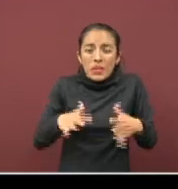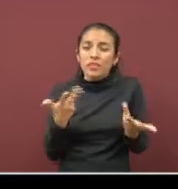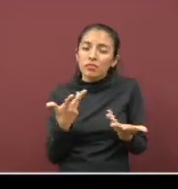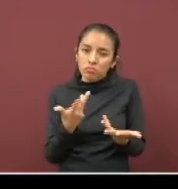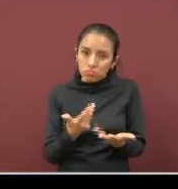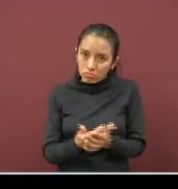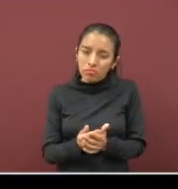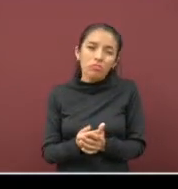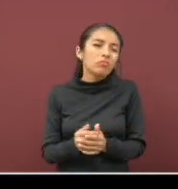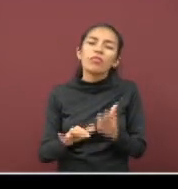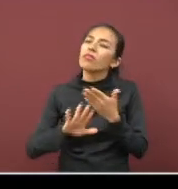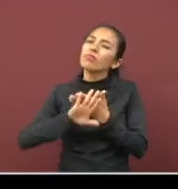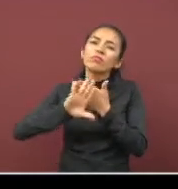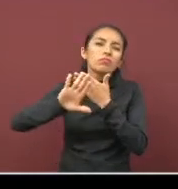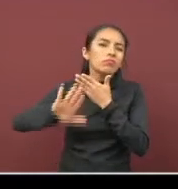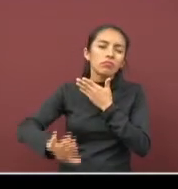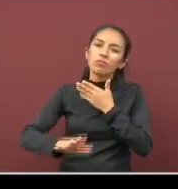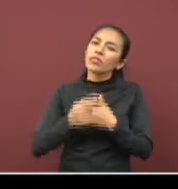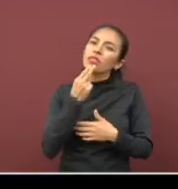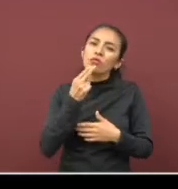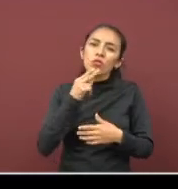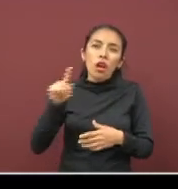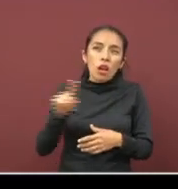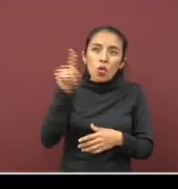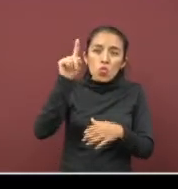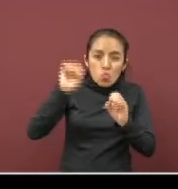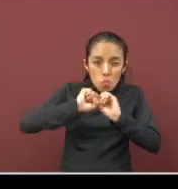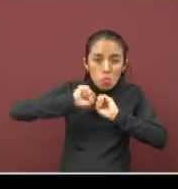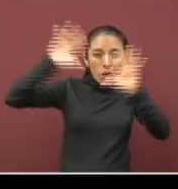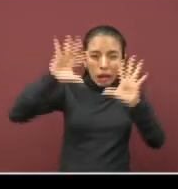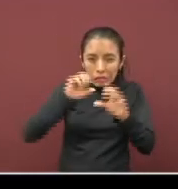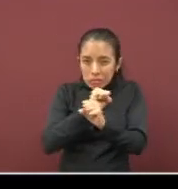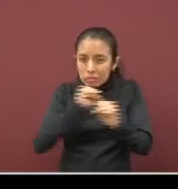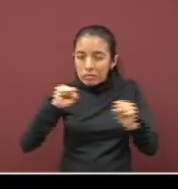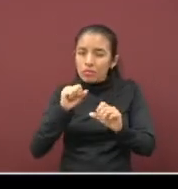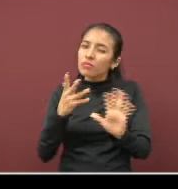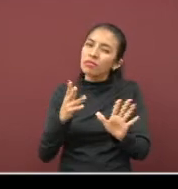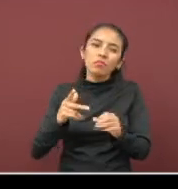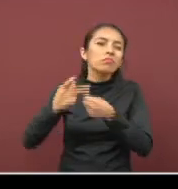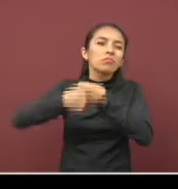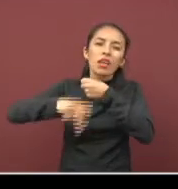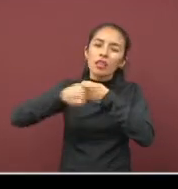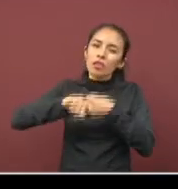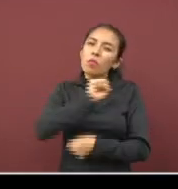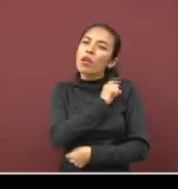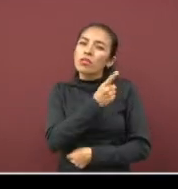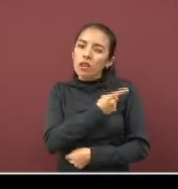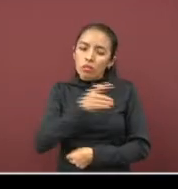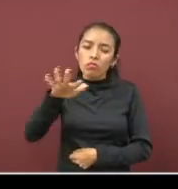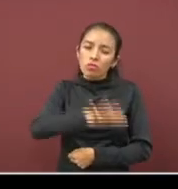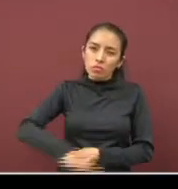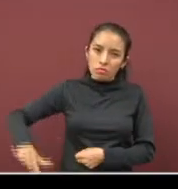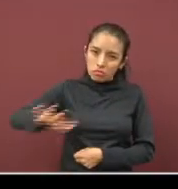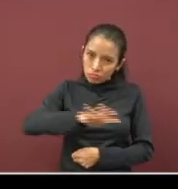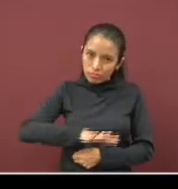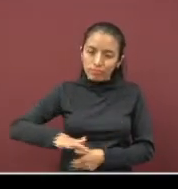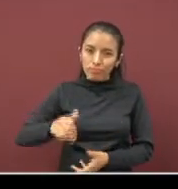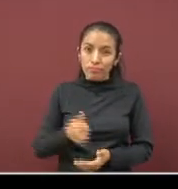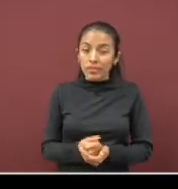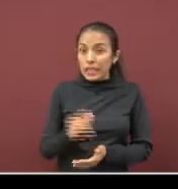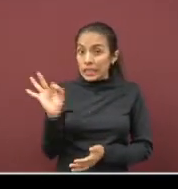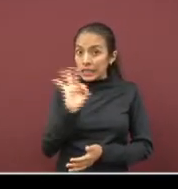fuegos artificiales ya que son peligrosos para la salud y la de los demás en caso de presentar una quemadura